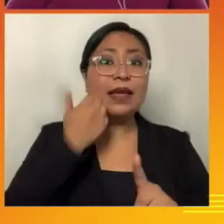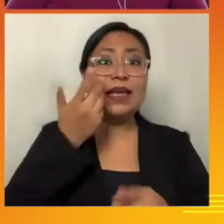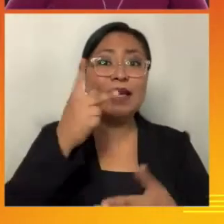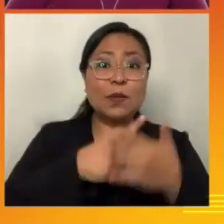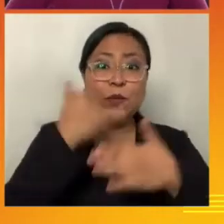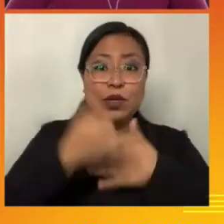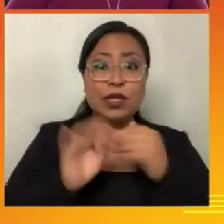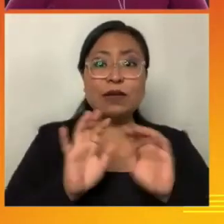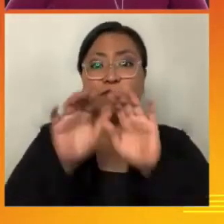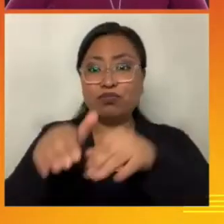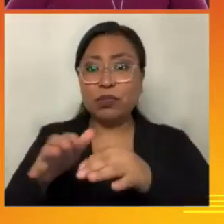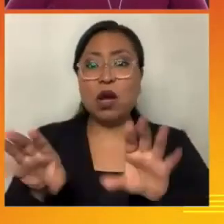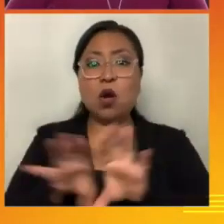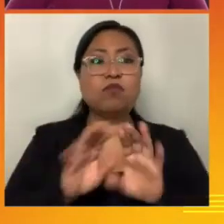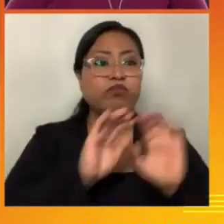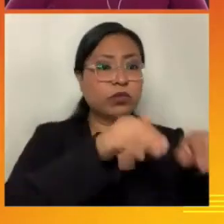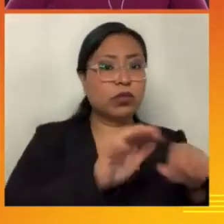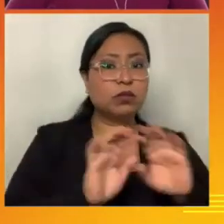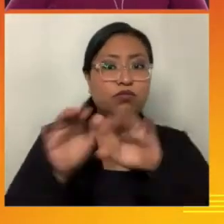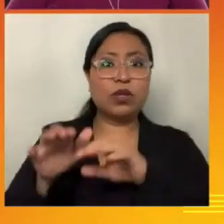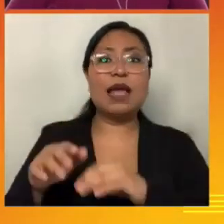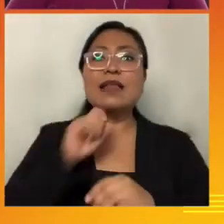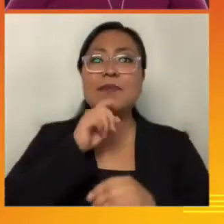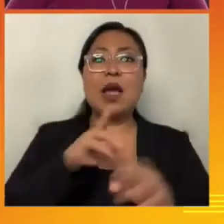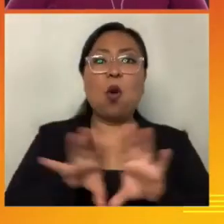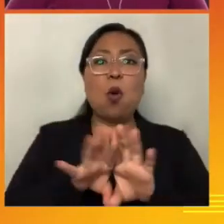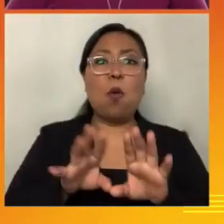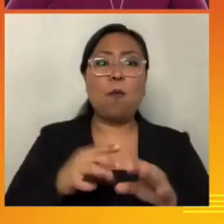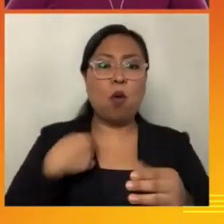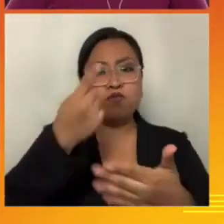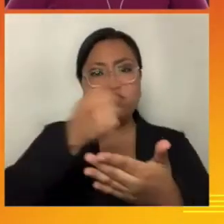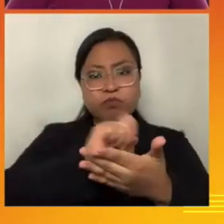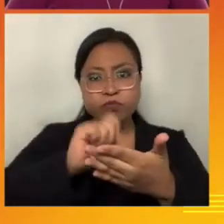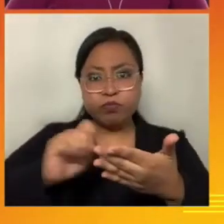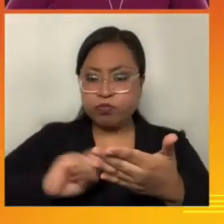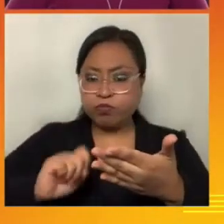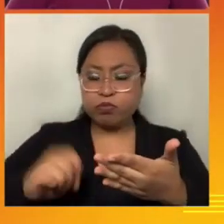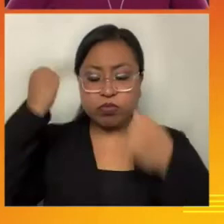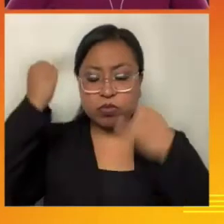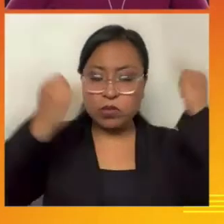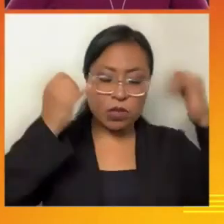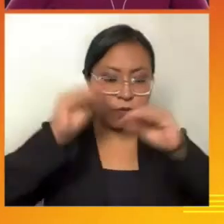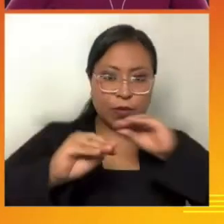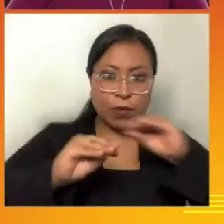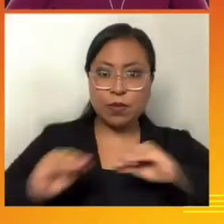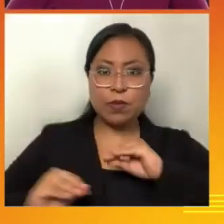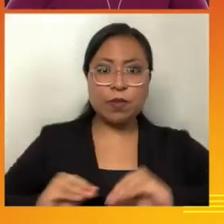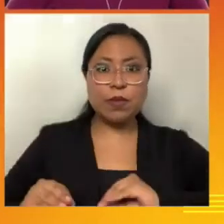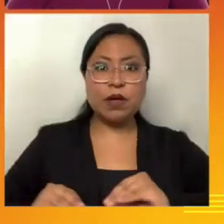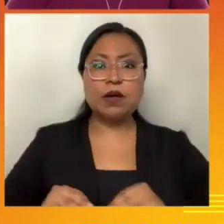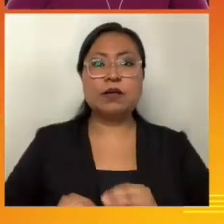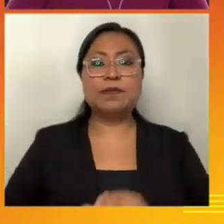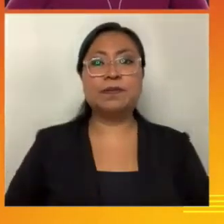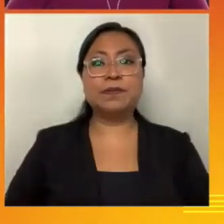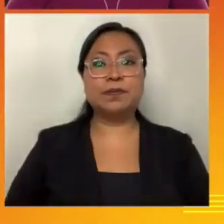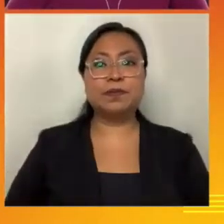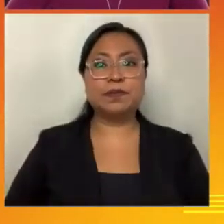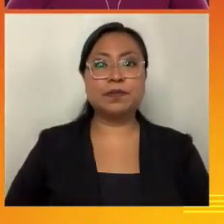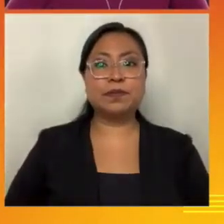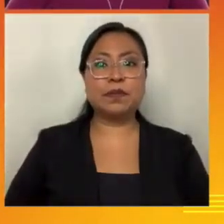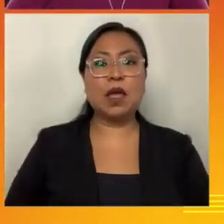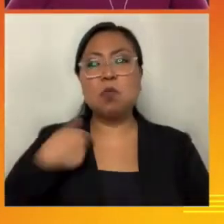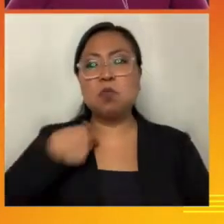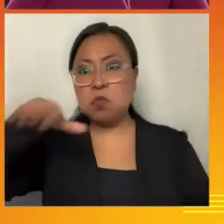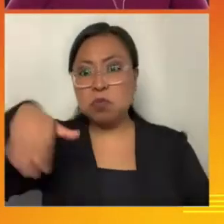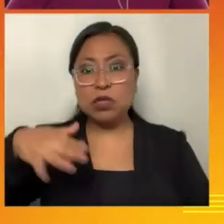la gestión y el desarrollo de proyectos del día a día, ¿no? Entonces, la gestión de proyectos, la búsqueda